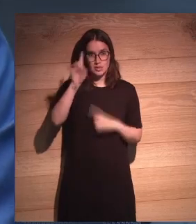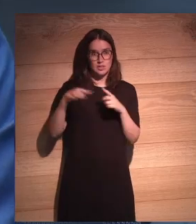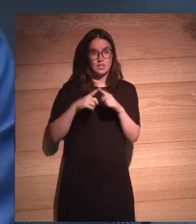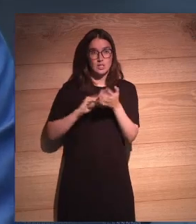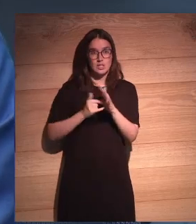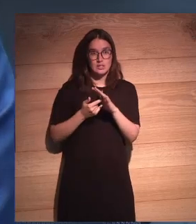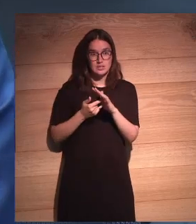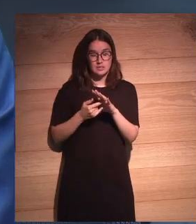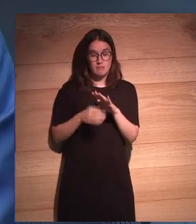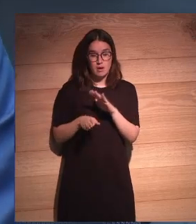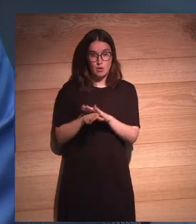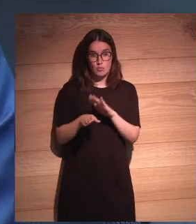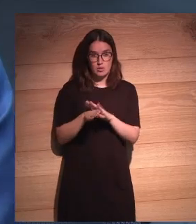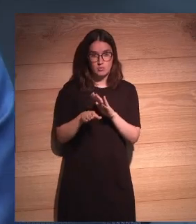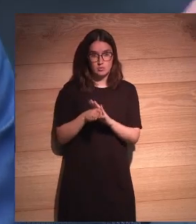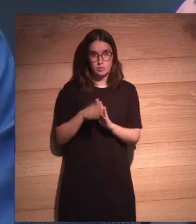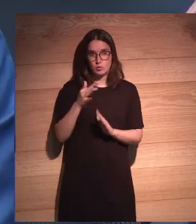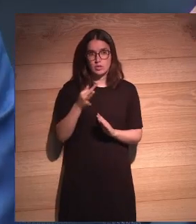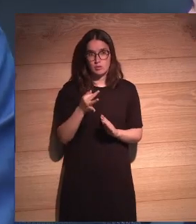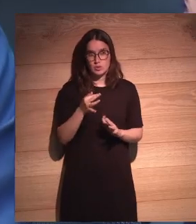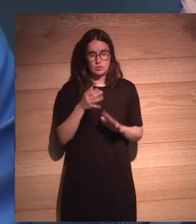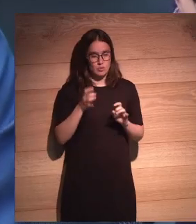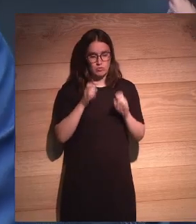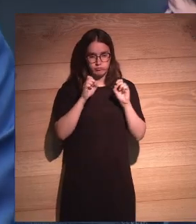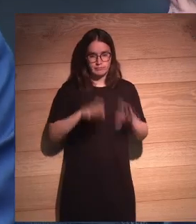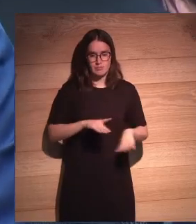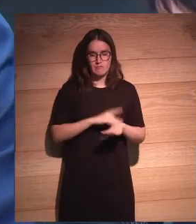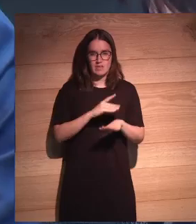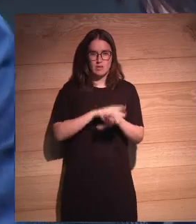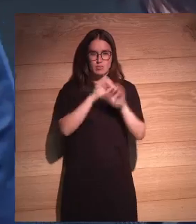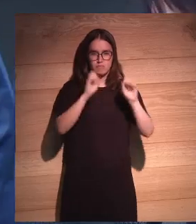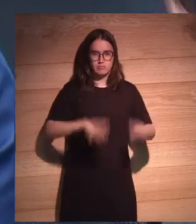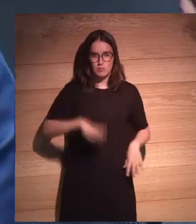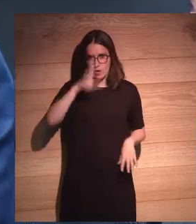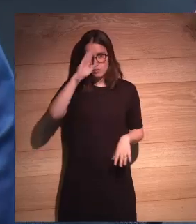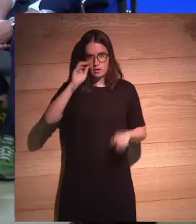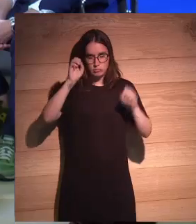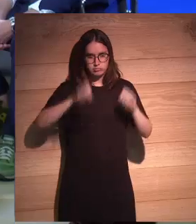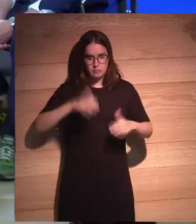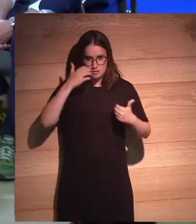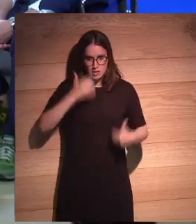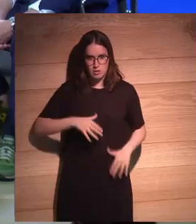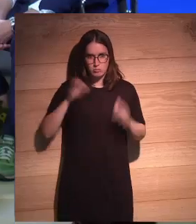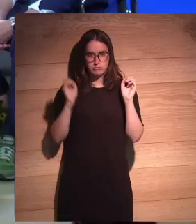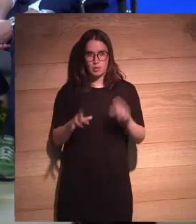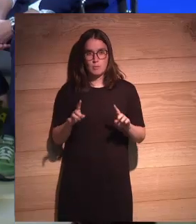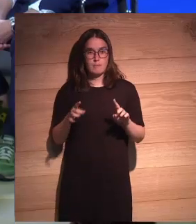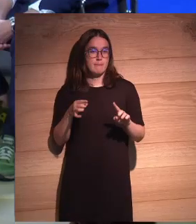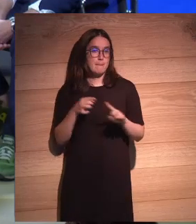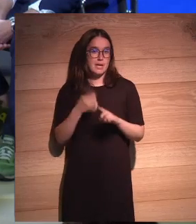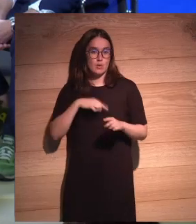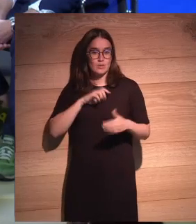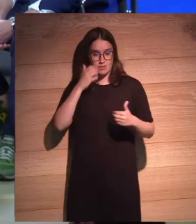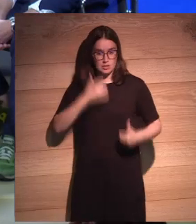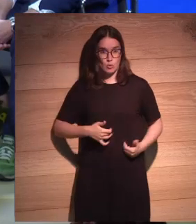del sistema educativo en su conjunto, es muy bueno. Nadie renunciaríamos a los datos, a la inteligencia en sanidad cuando se trata de nuestra salud,